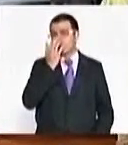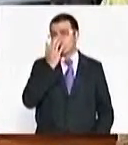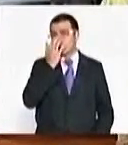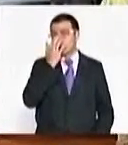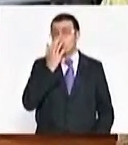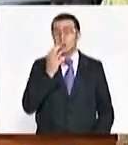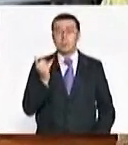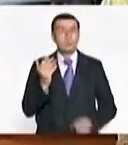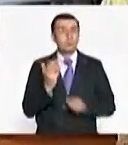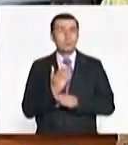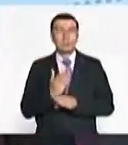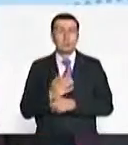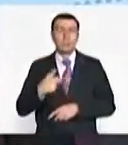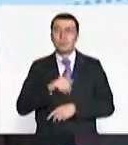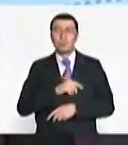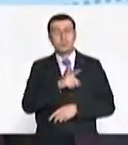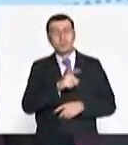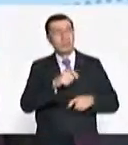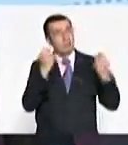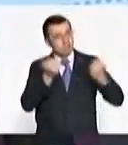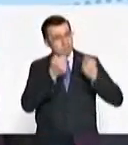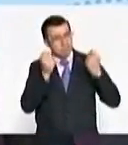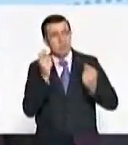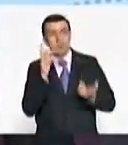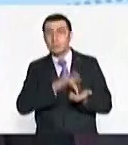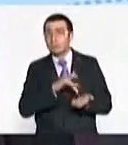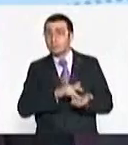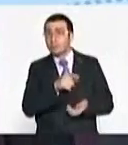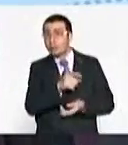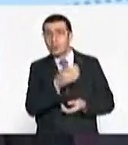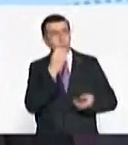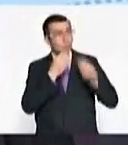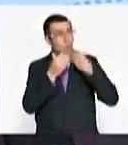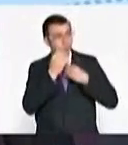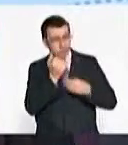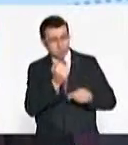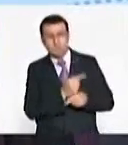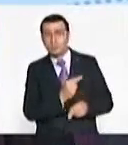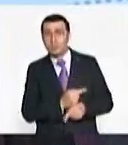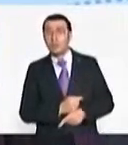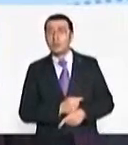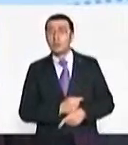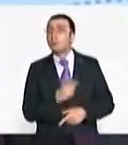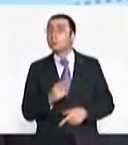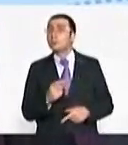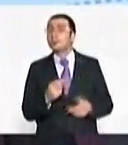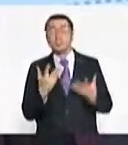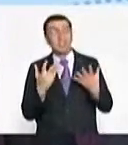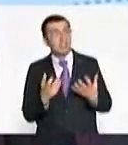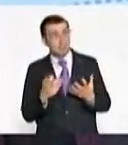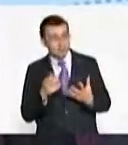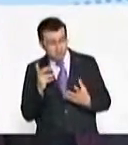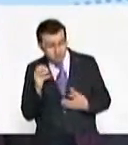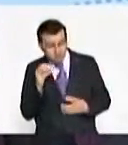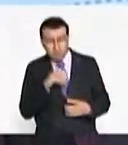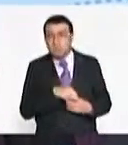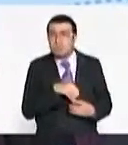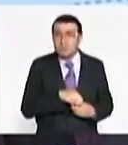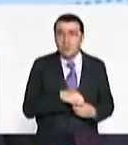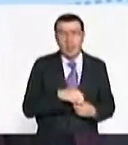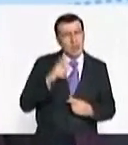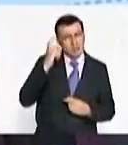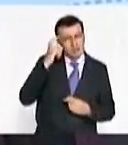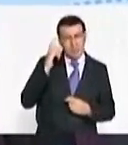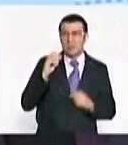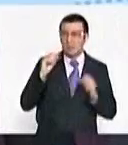problema que caímos en la industria de esos alimentos y la industria farmacéutica, que nos han querido inculcar o hacernos creer de que